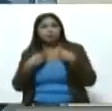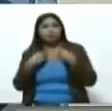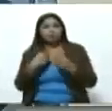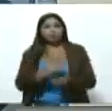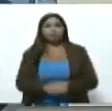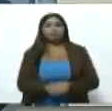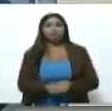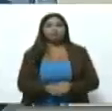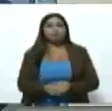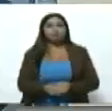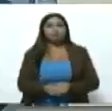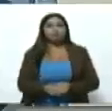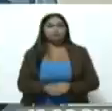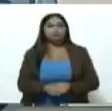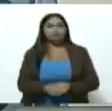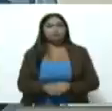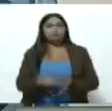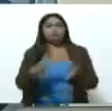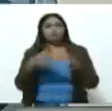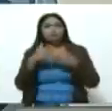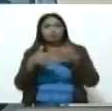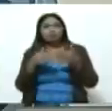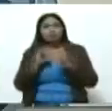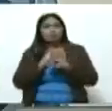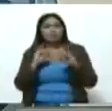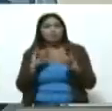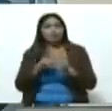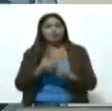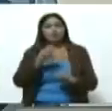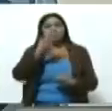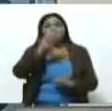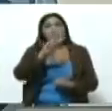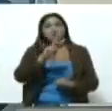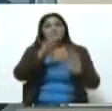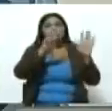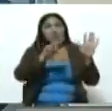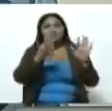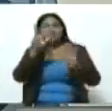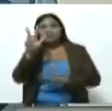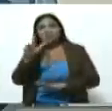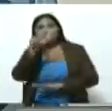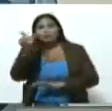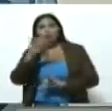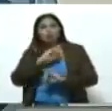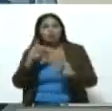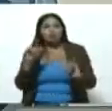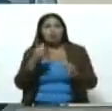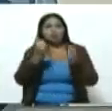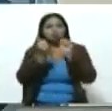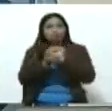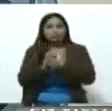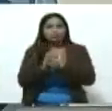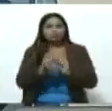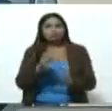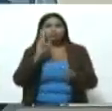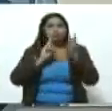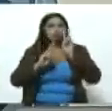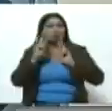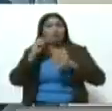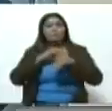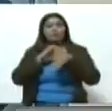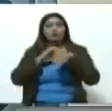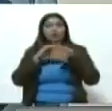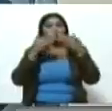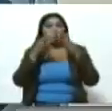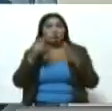estos casos se han logrado la condena ya de 63 personas. También hemos realizado una depuración del Ministerio Público